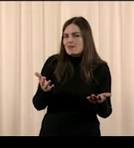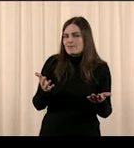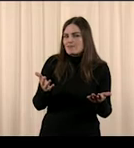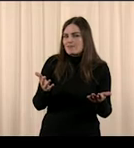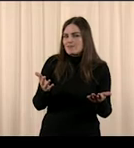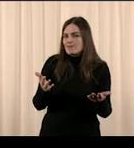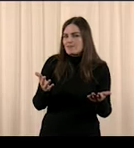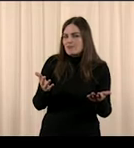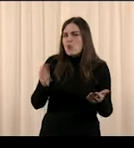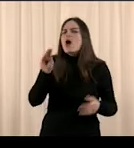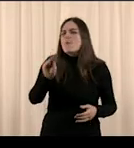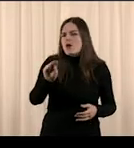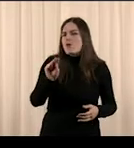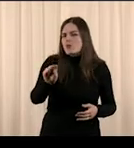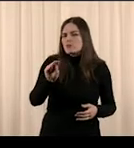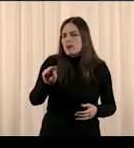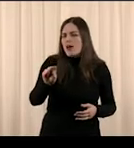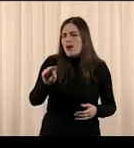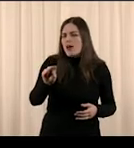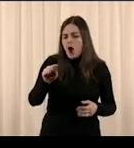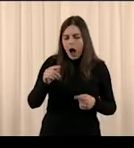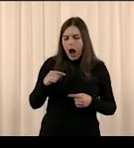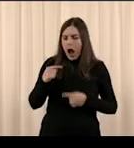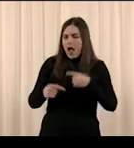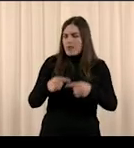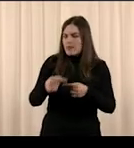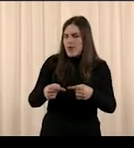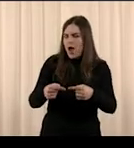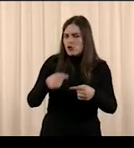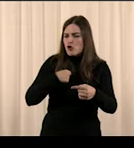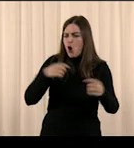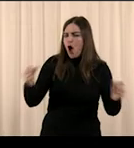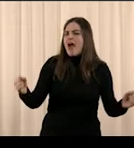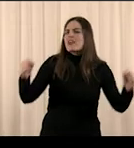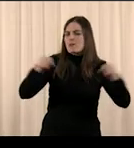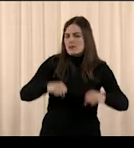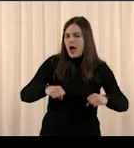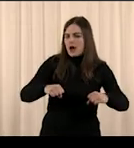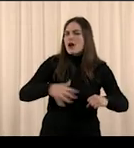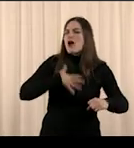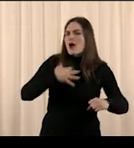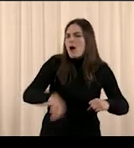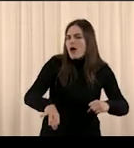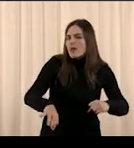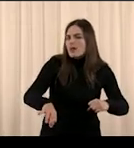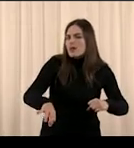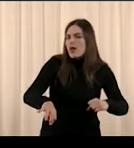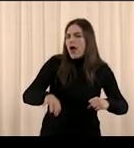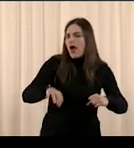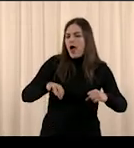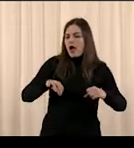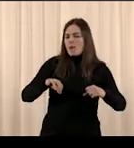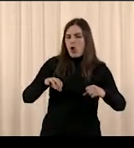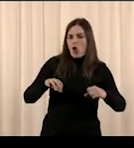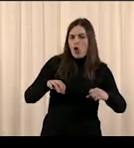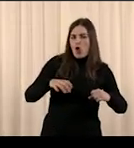¿Puedo aceptar todos y cada uno de los días en su totalidad? No un 5%, ni un 2%, todo lo que